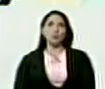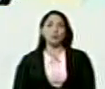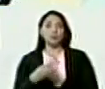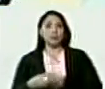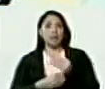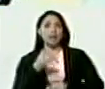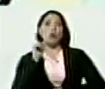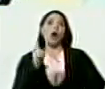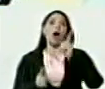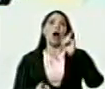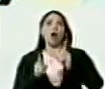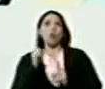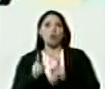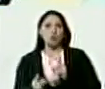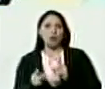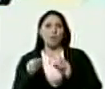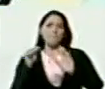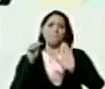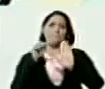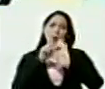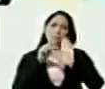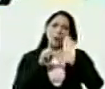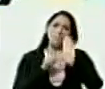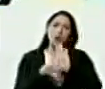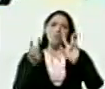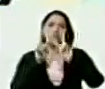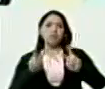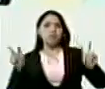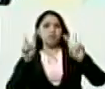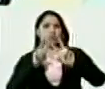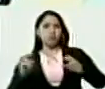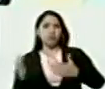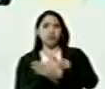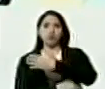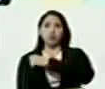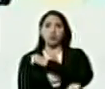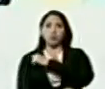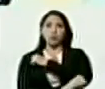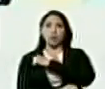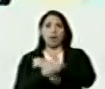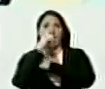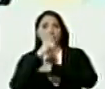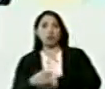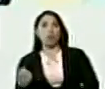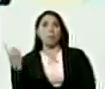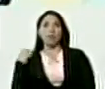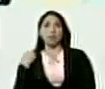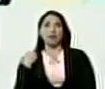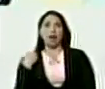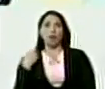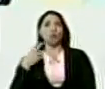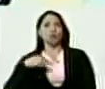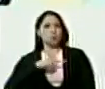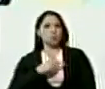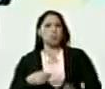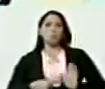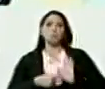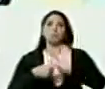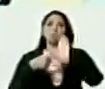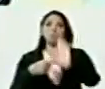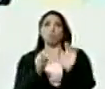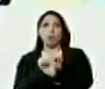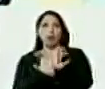algunas consideraciones, hemos revisado la incidencia delictiva del año pasado, aquí lo podemos mostrar claramente,